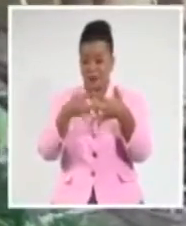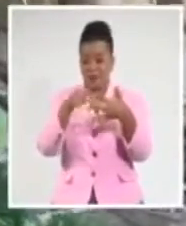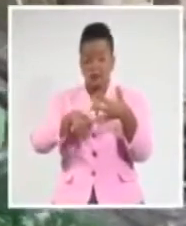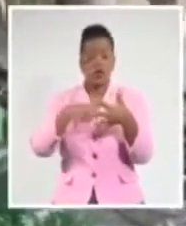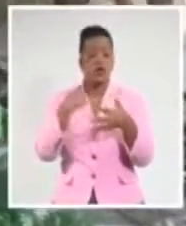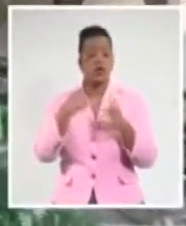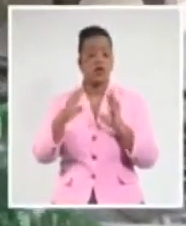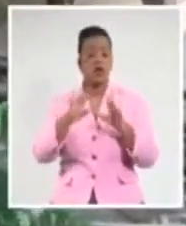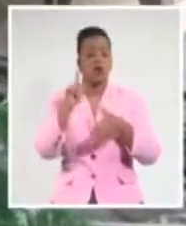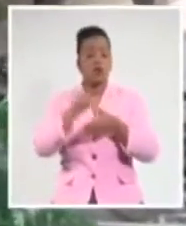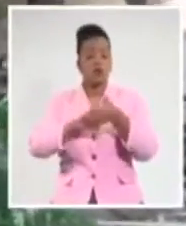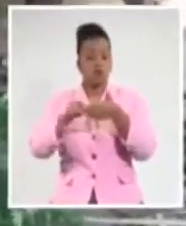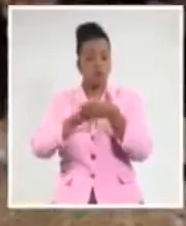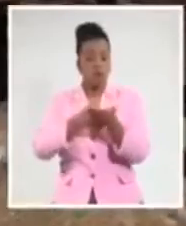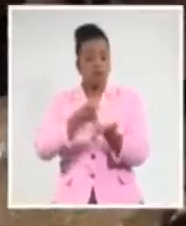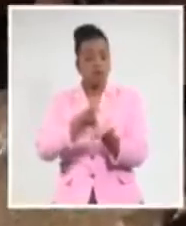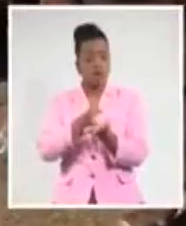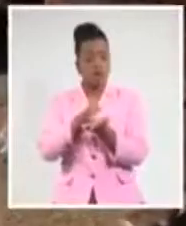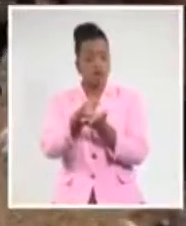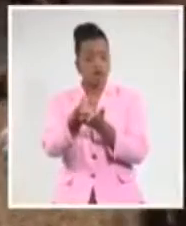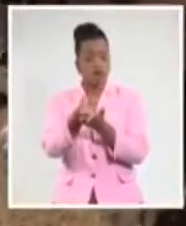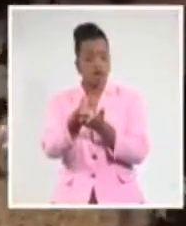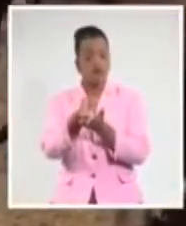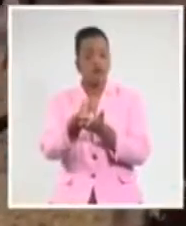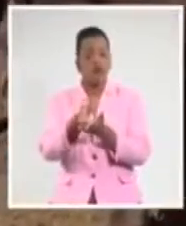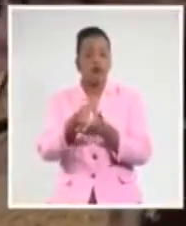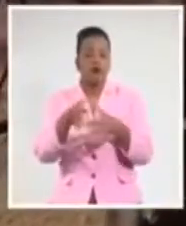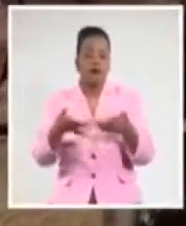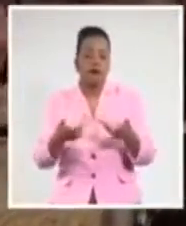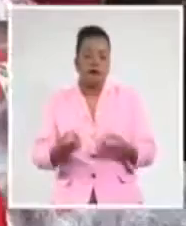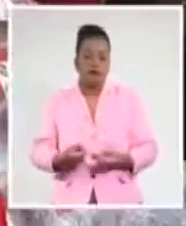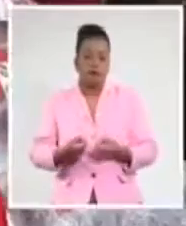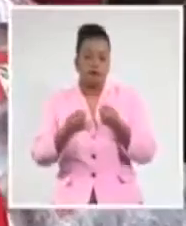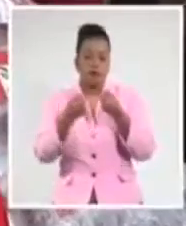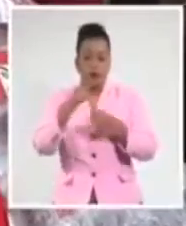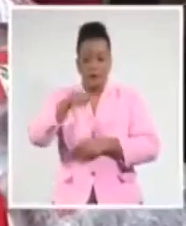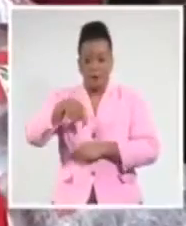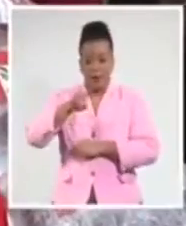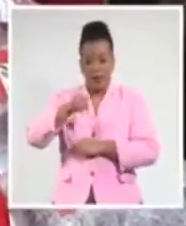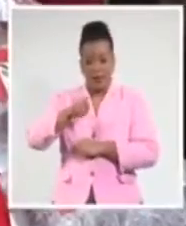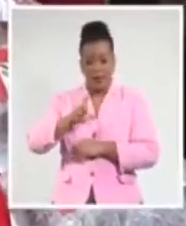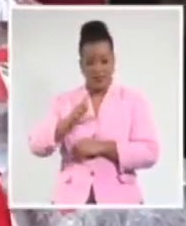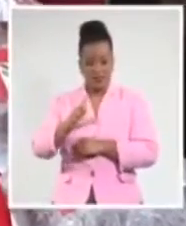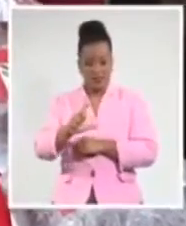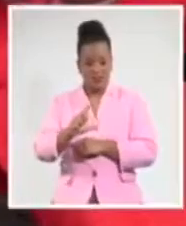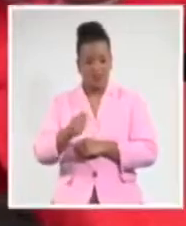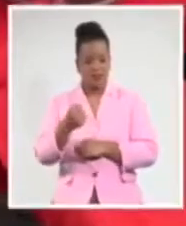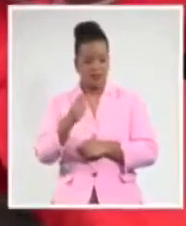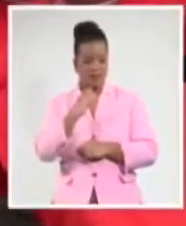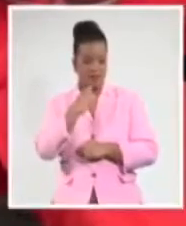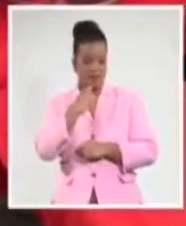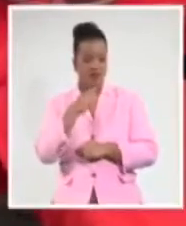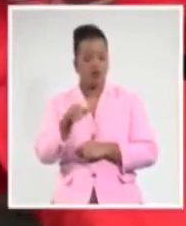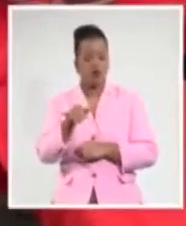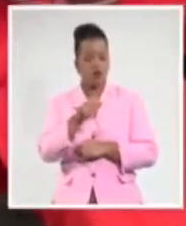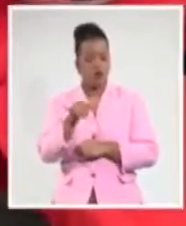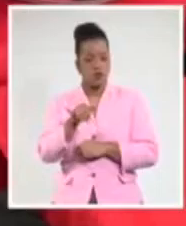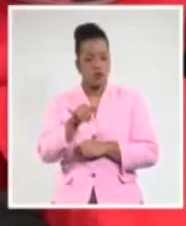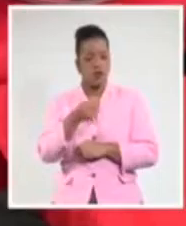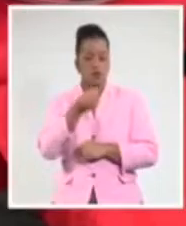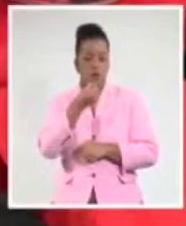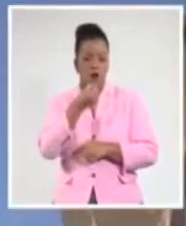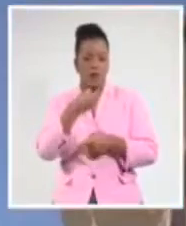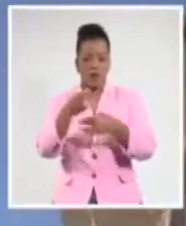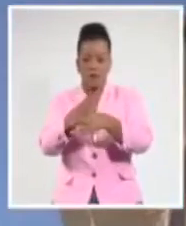está previsto continuar con la búsqueda de ingresos en divisas y nuevas plantas industriales, así como materializar